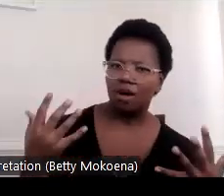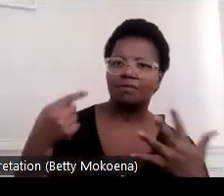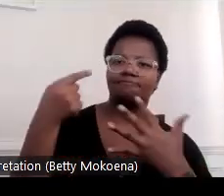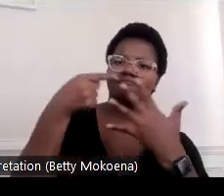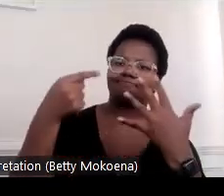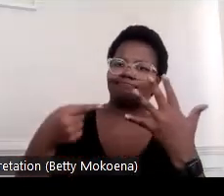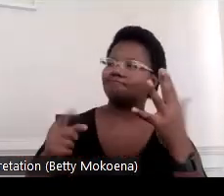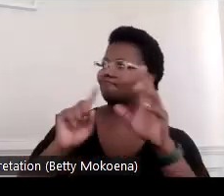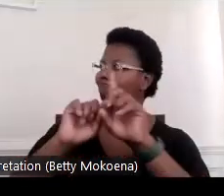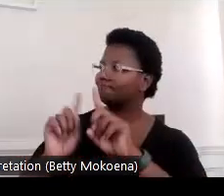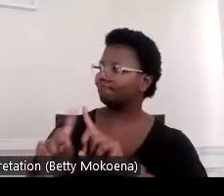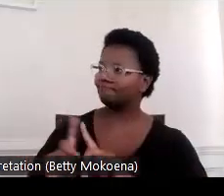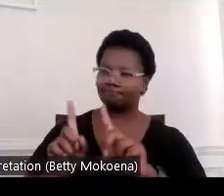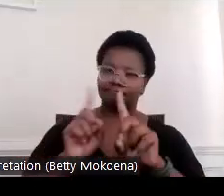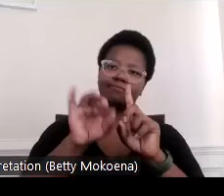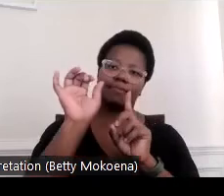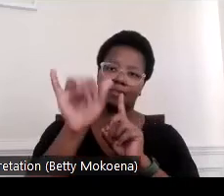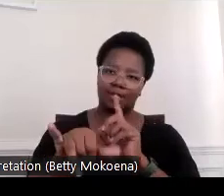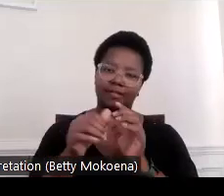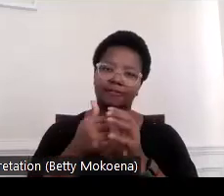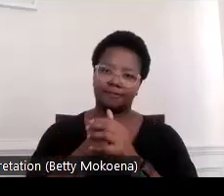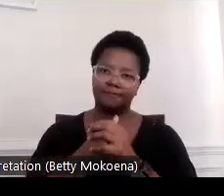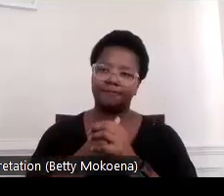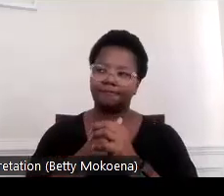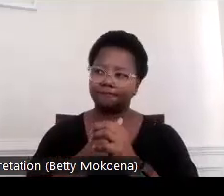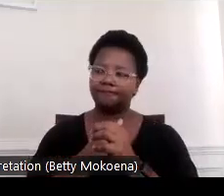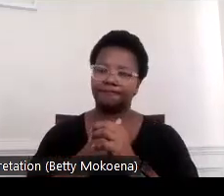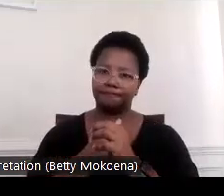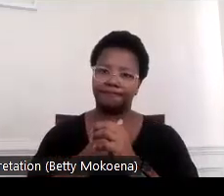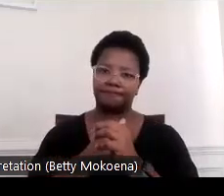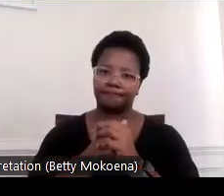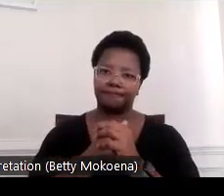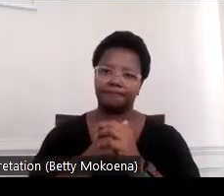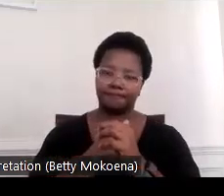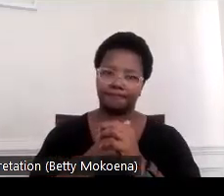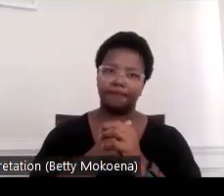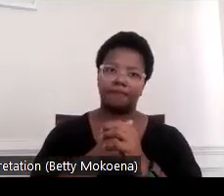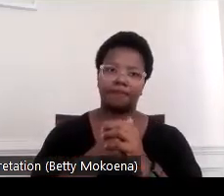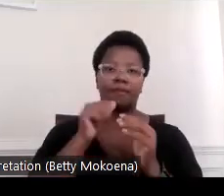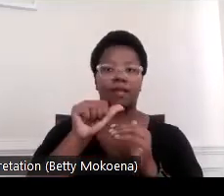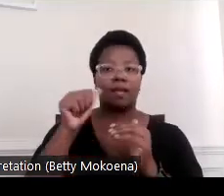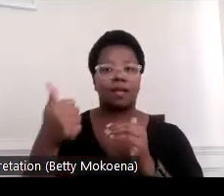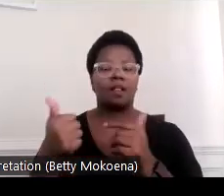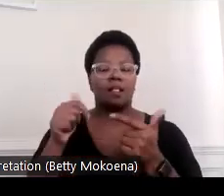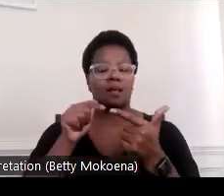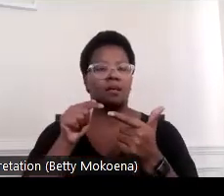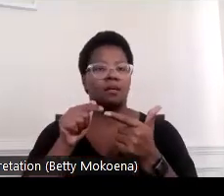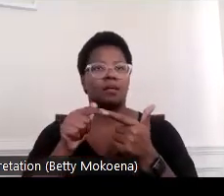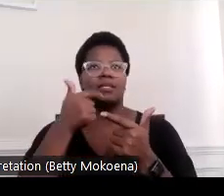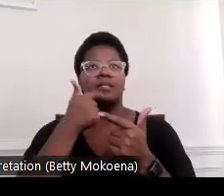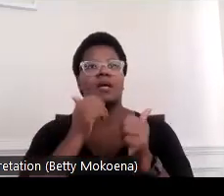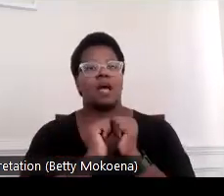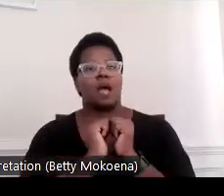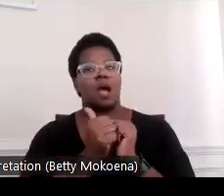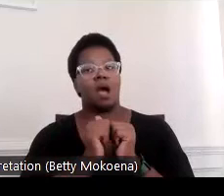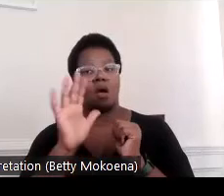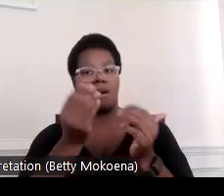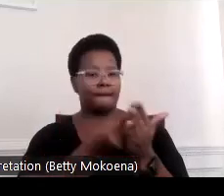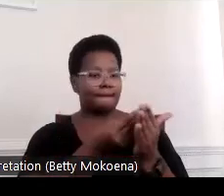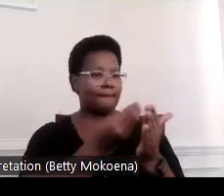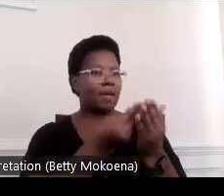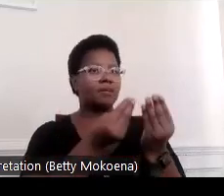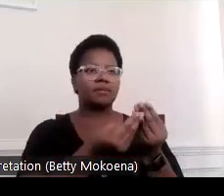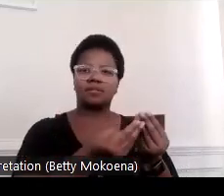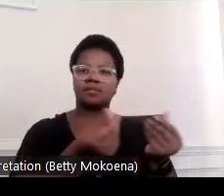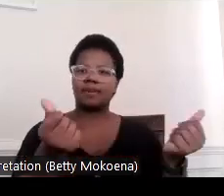a donde quiera y comprar lo que quiere hasta por ejemplo qué color quiere la ropa Otro aspecto de esto es como